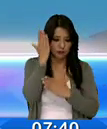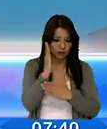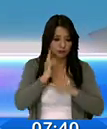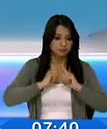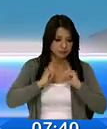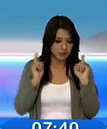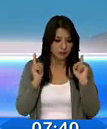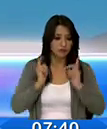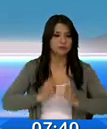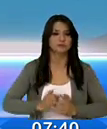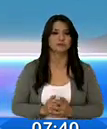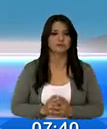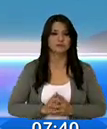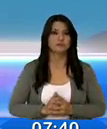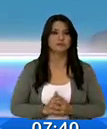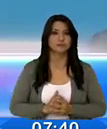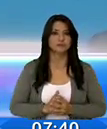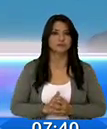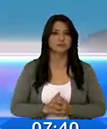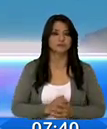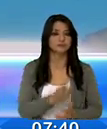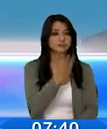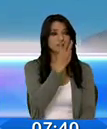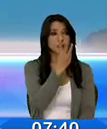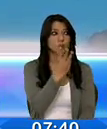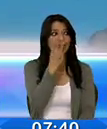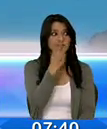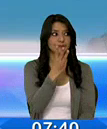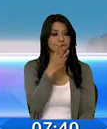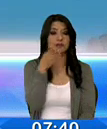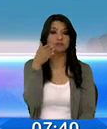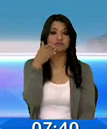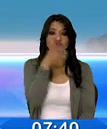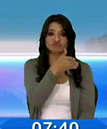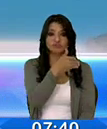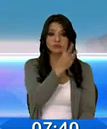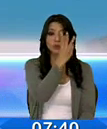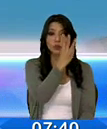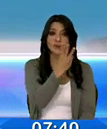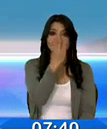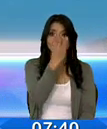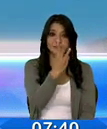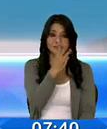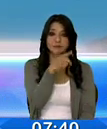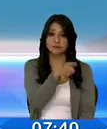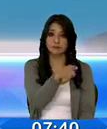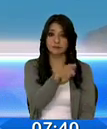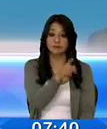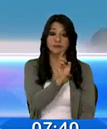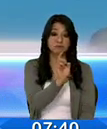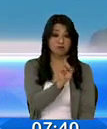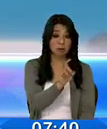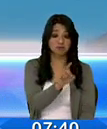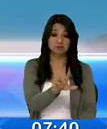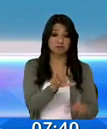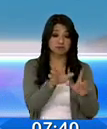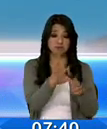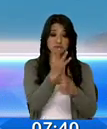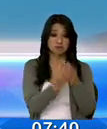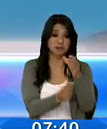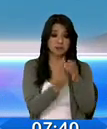y la página web que se destinó, la plataforma electrónica que se destinó para esto, presentó muchas